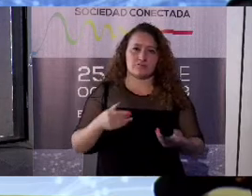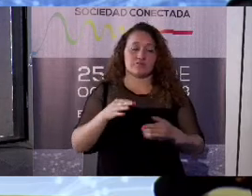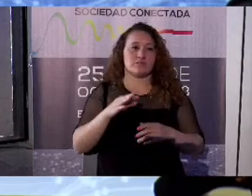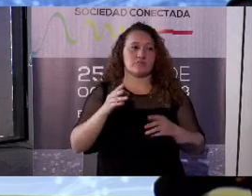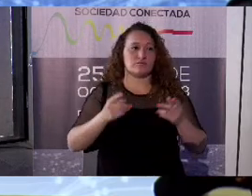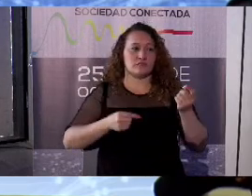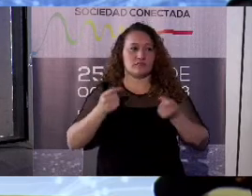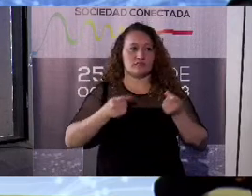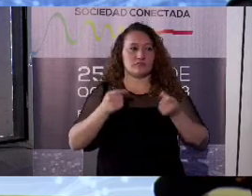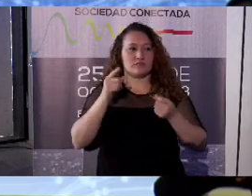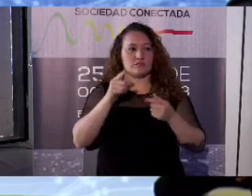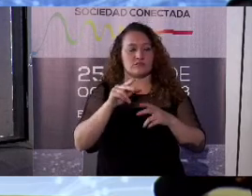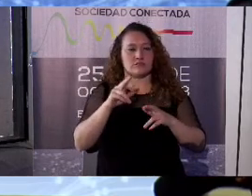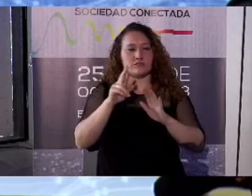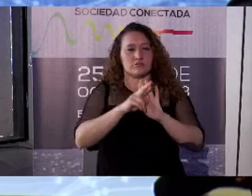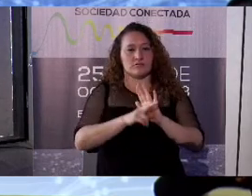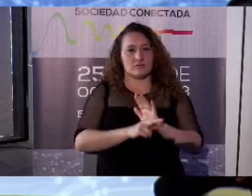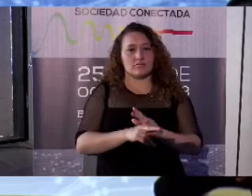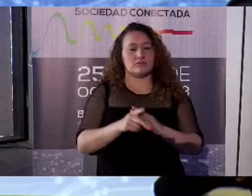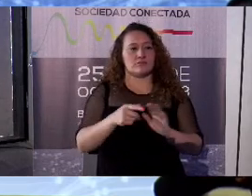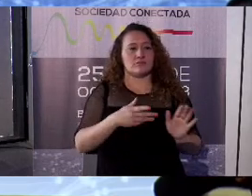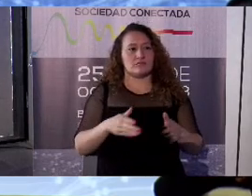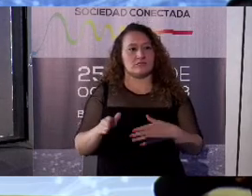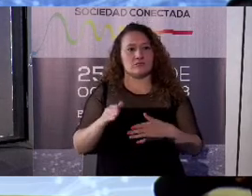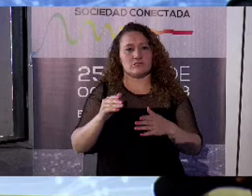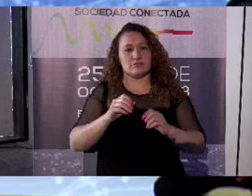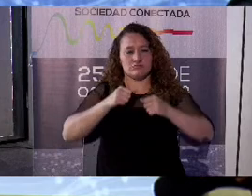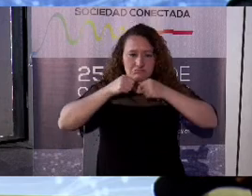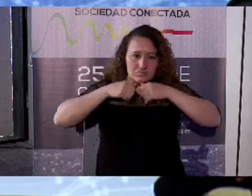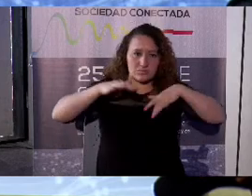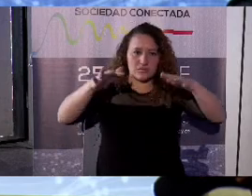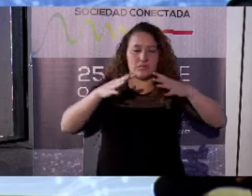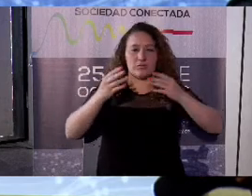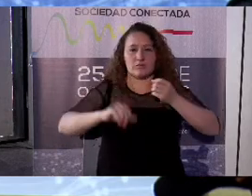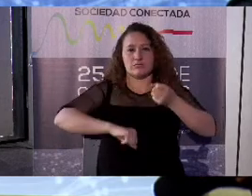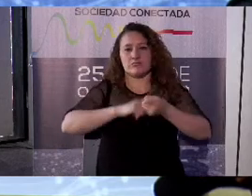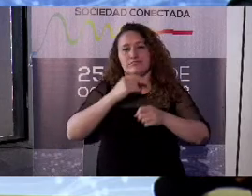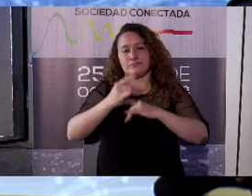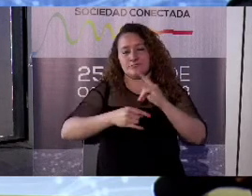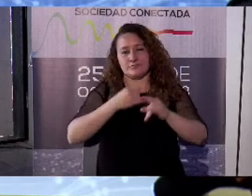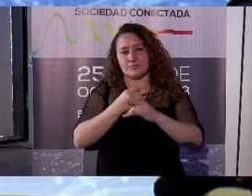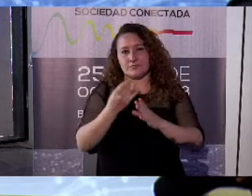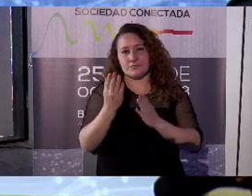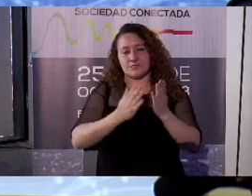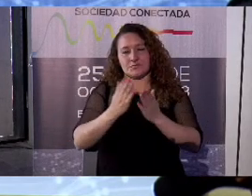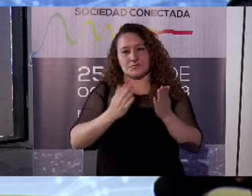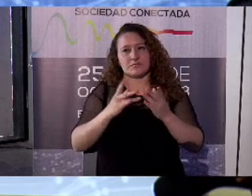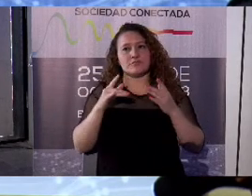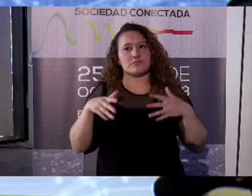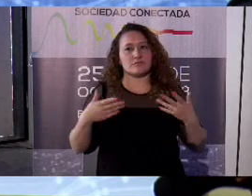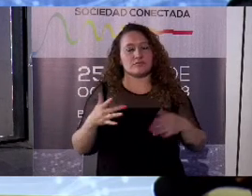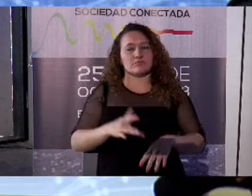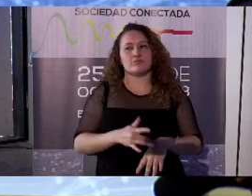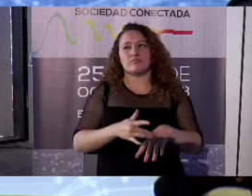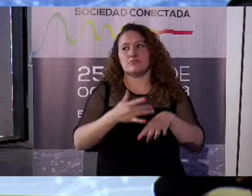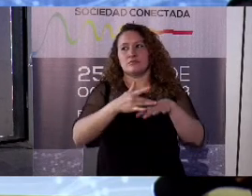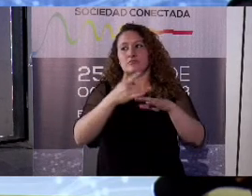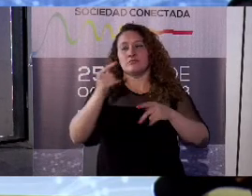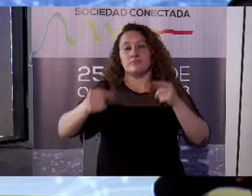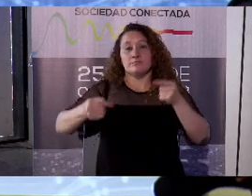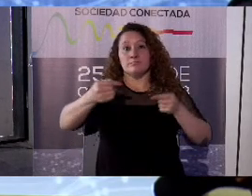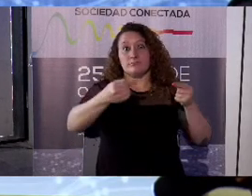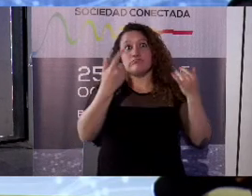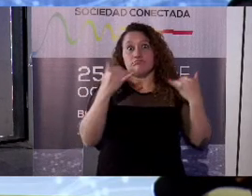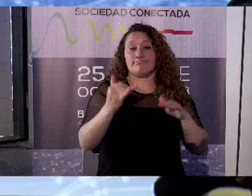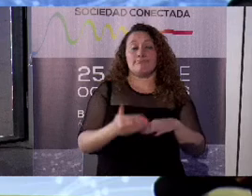regulatorias determinación de planes de expansión que puedan Apoyar el servicio universal promover la competencia con la reducción de interconexión que ya la hicimos la